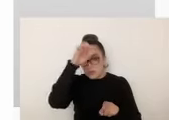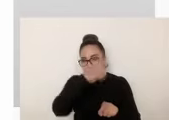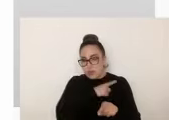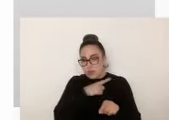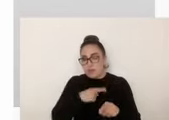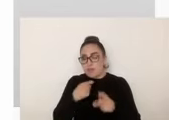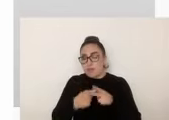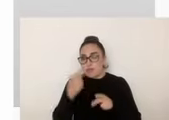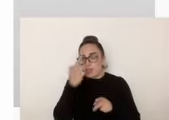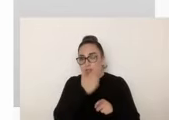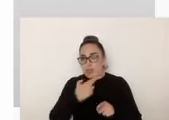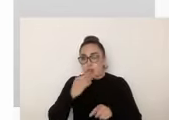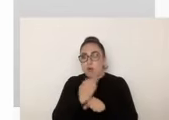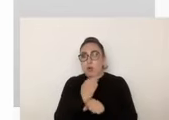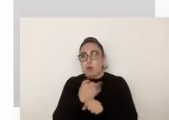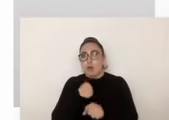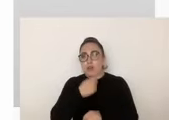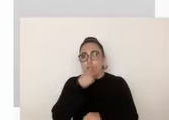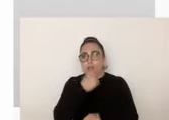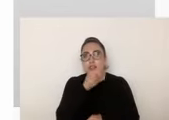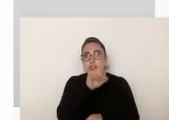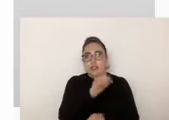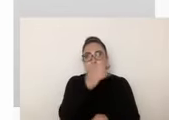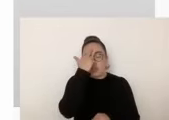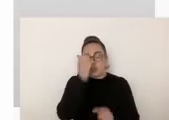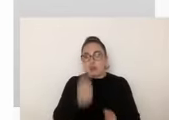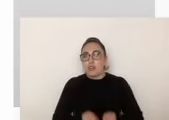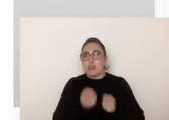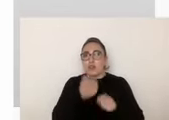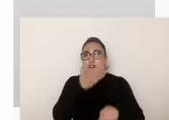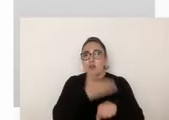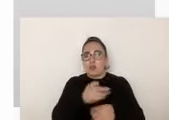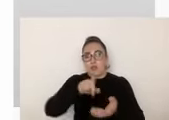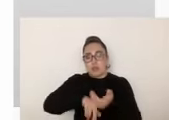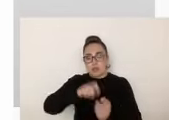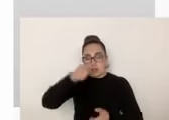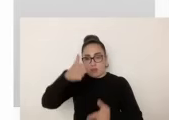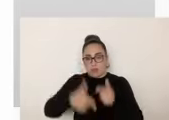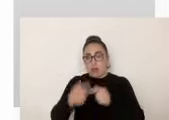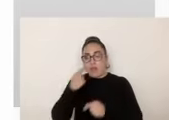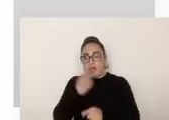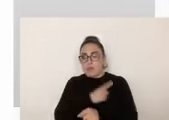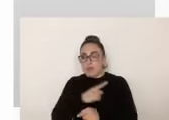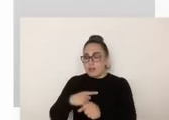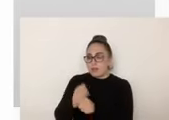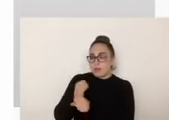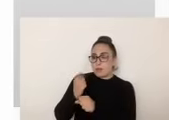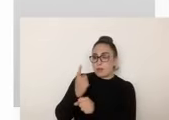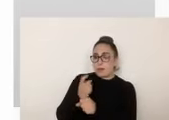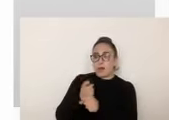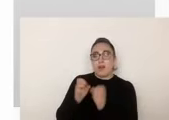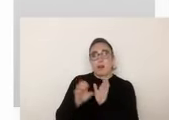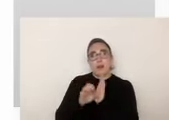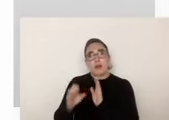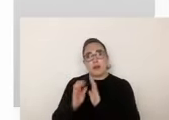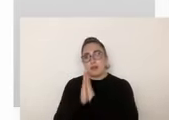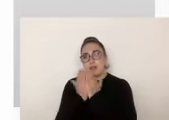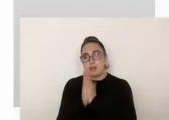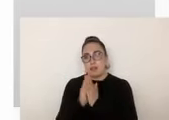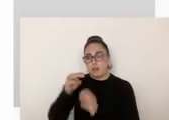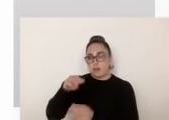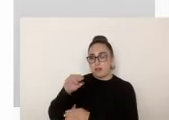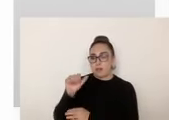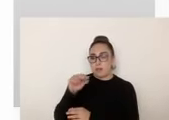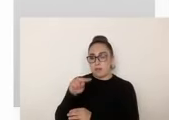ello, porque estás diciendo, la pena se justifica porque previene. Pues tendrás que mirar si previene. ¿Qué es lo que encontramos en los manuales de derecho penal al